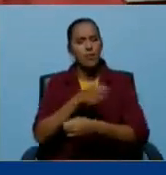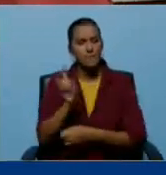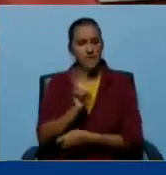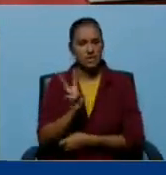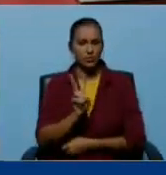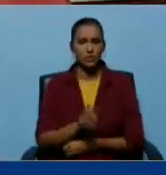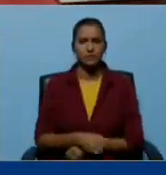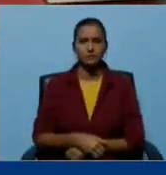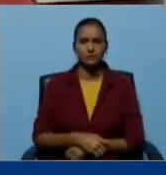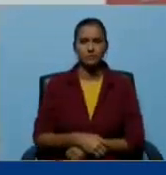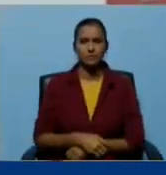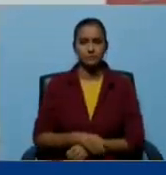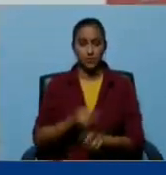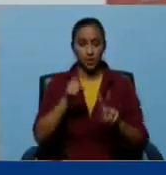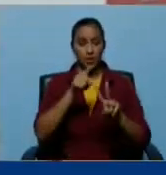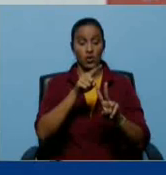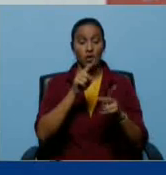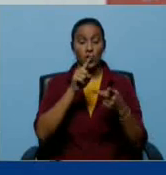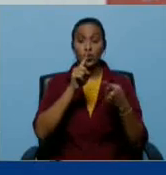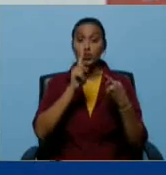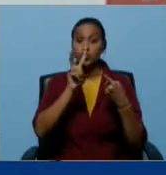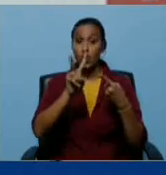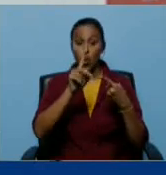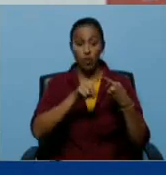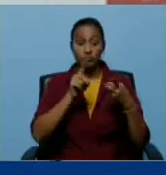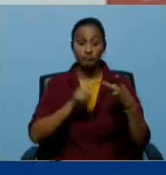Los dos guardias asesinados.